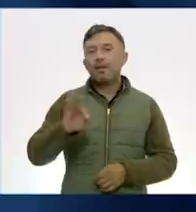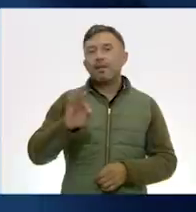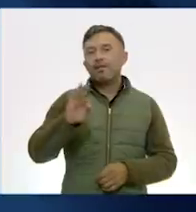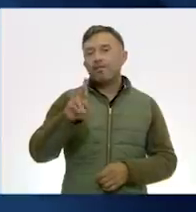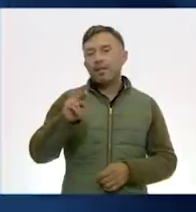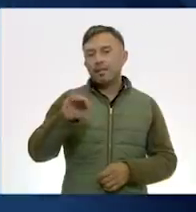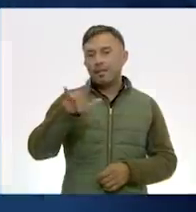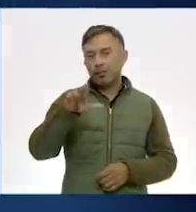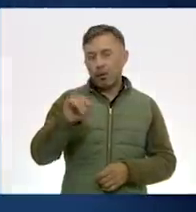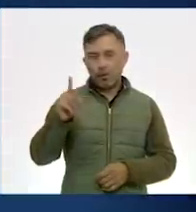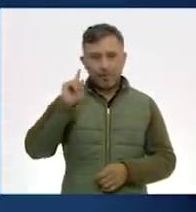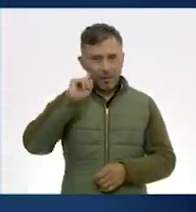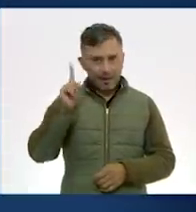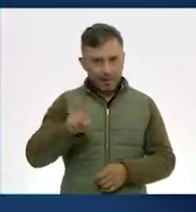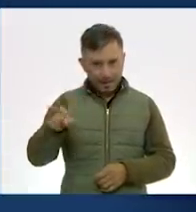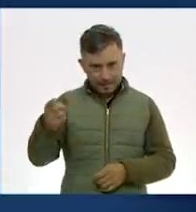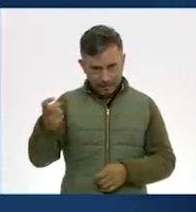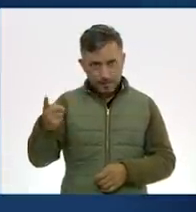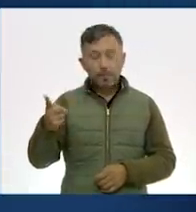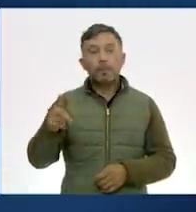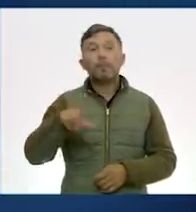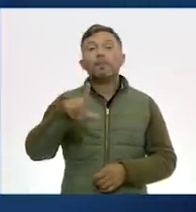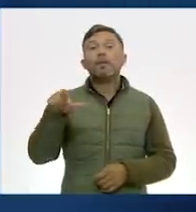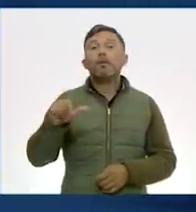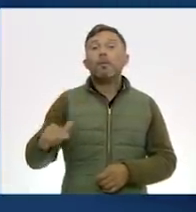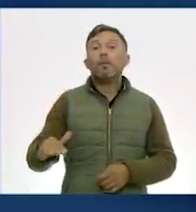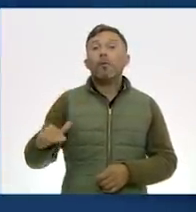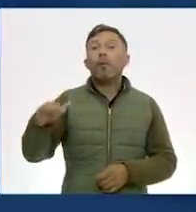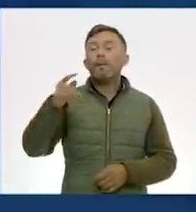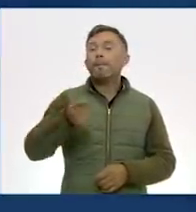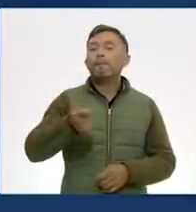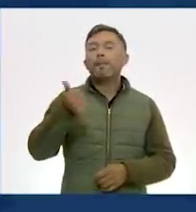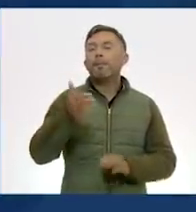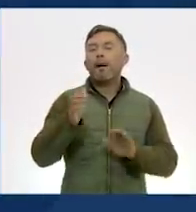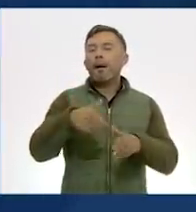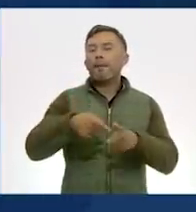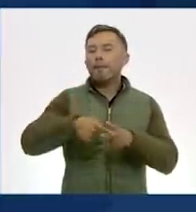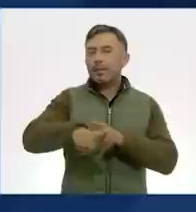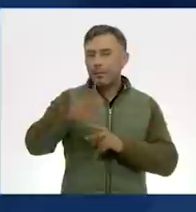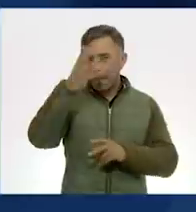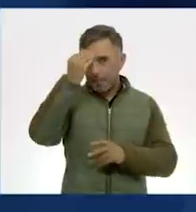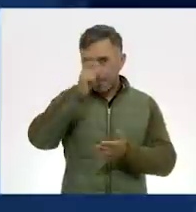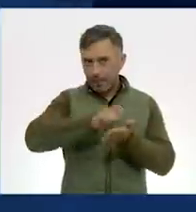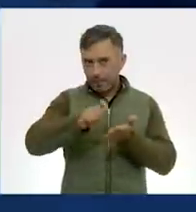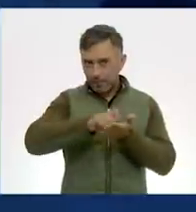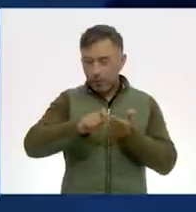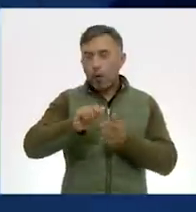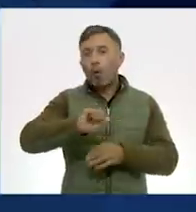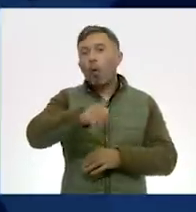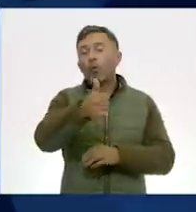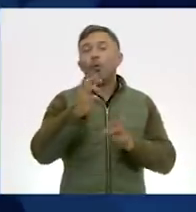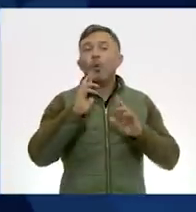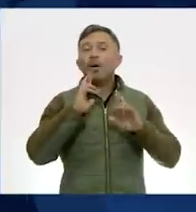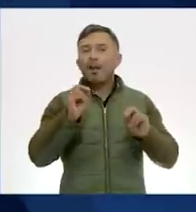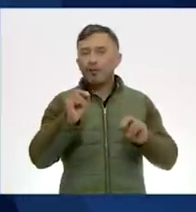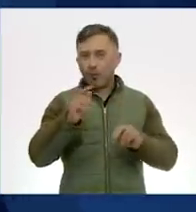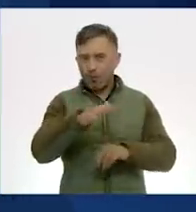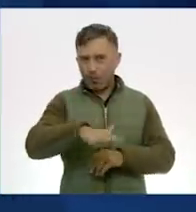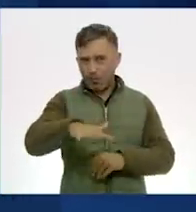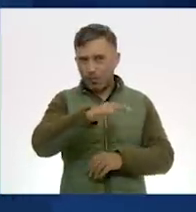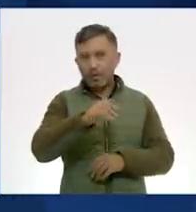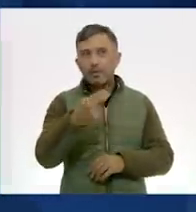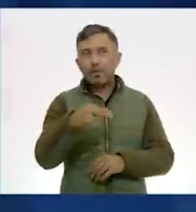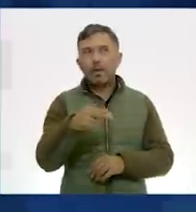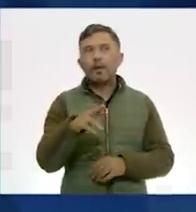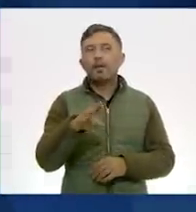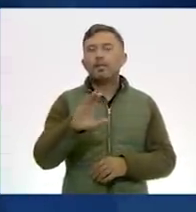Zacatecas. Cuando estuve en edad de conocer las primeras letras, lleváronme a otro rancho de la misma hacienda llamado Charco